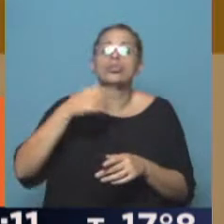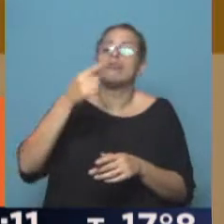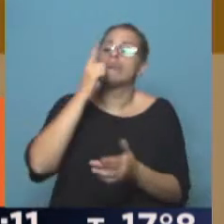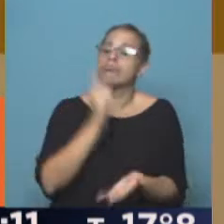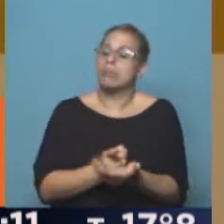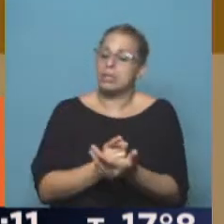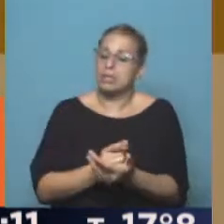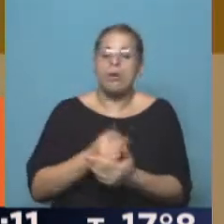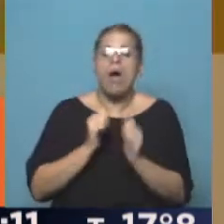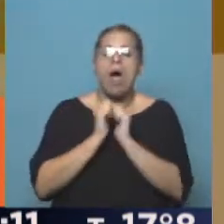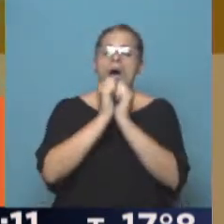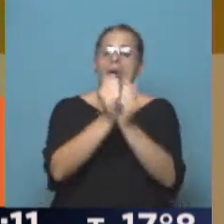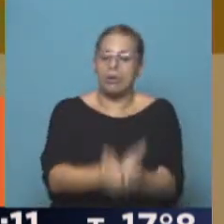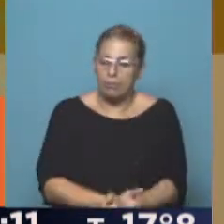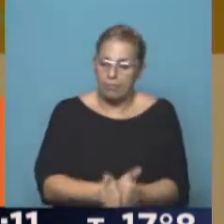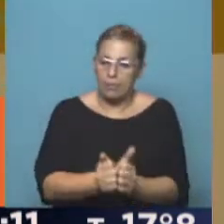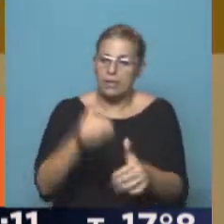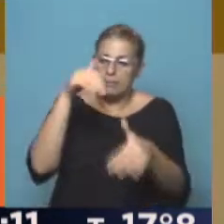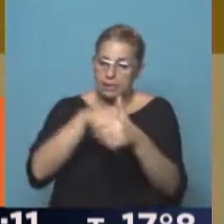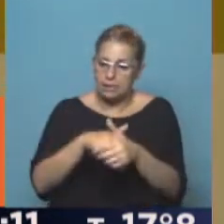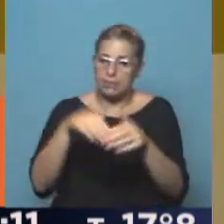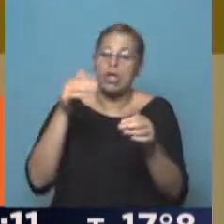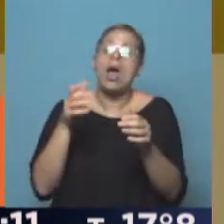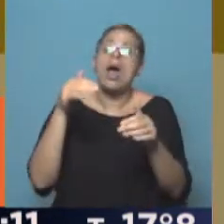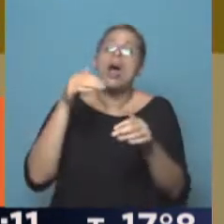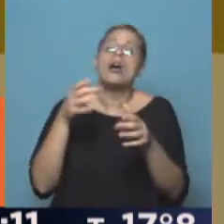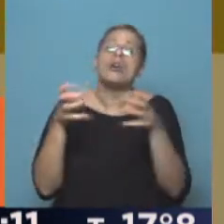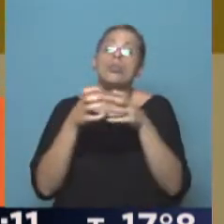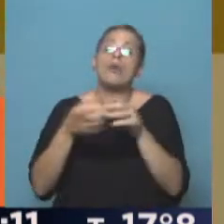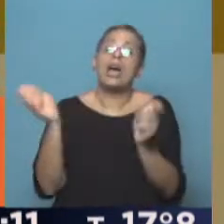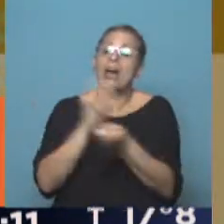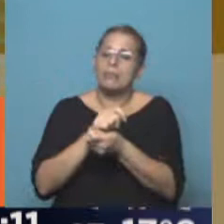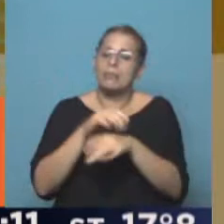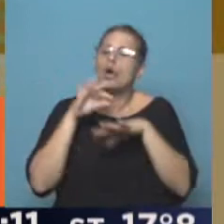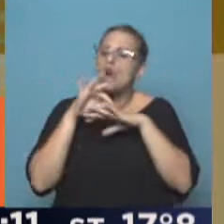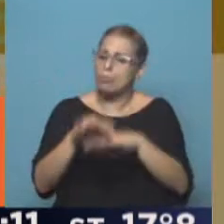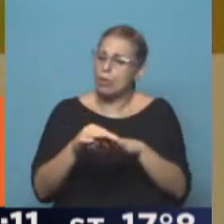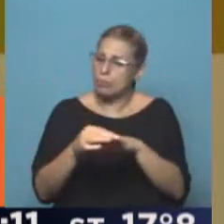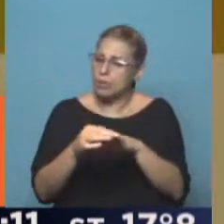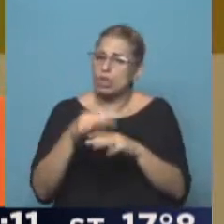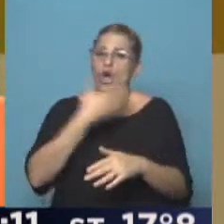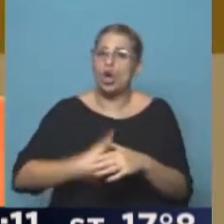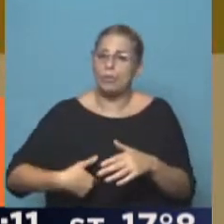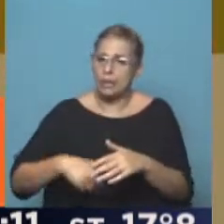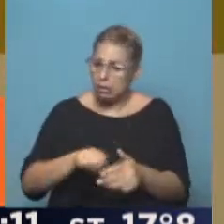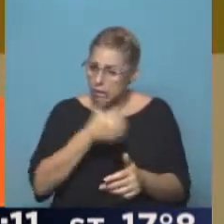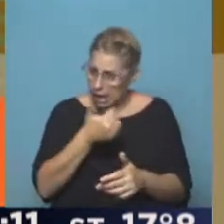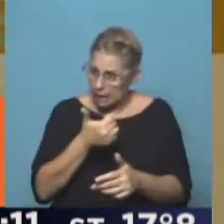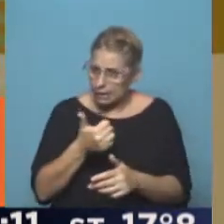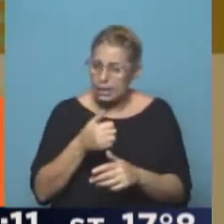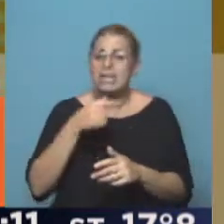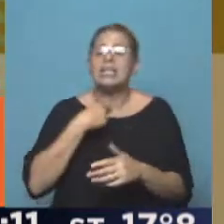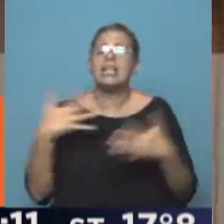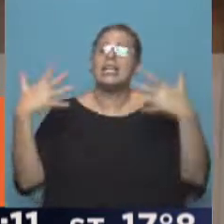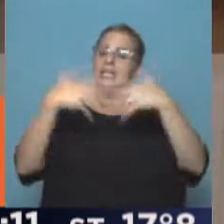acompañar y consolidar nuestra participación en cambiemos comprometernos con el éxito de este gobierno que integramos procurar una integración